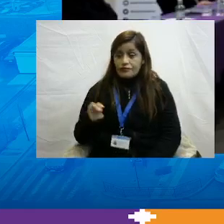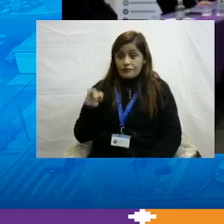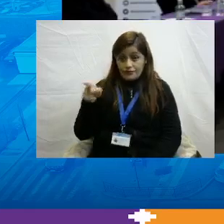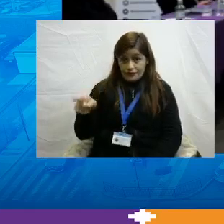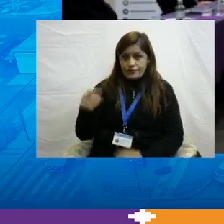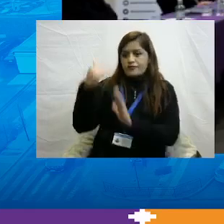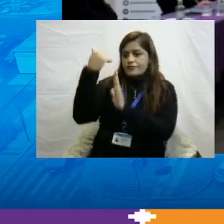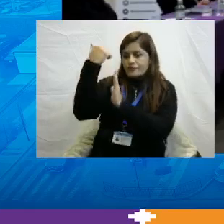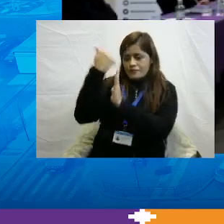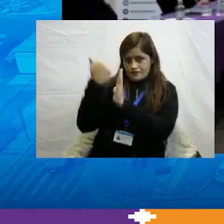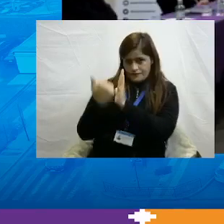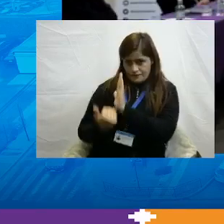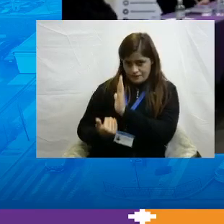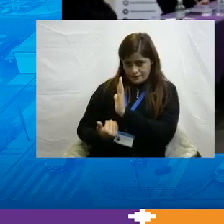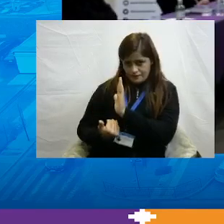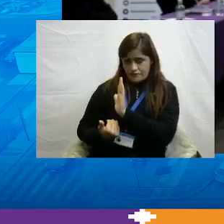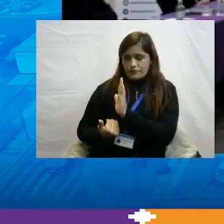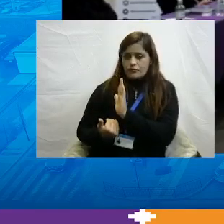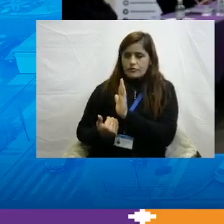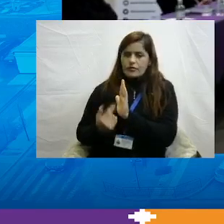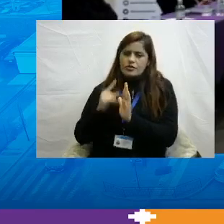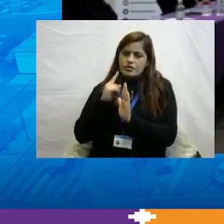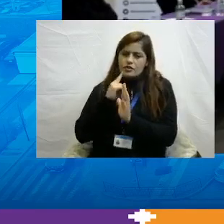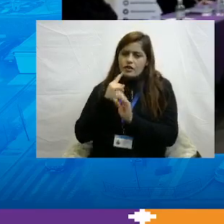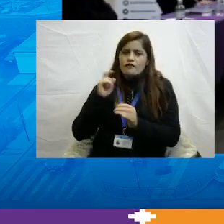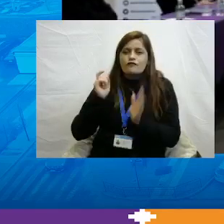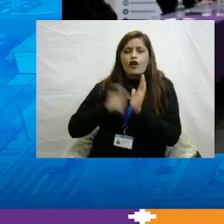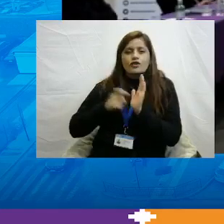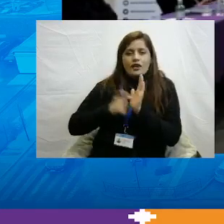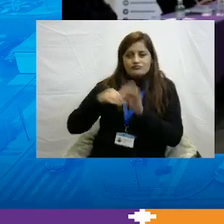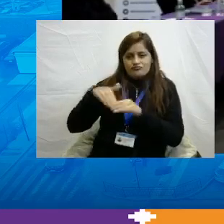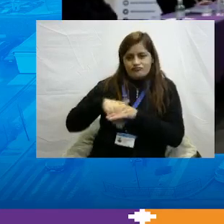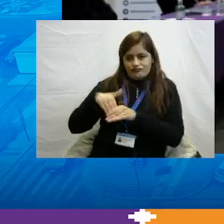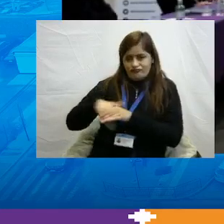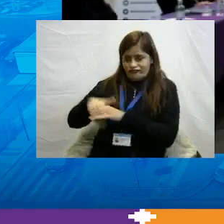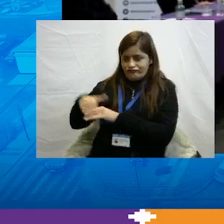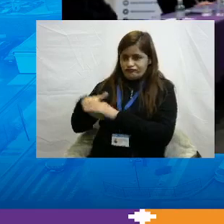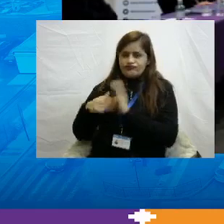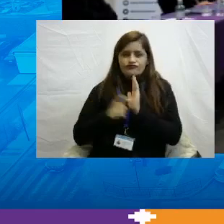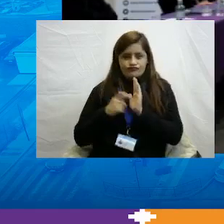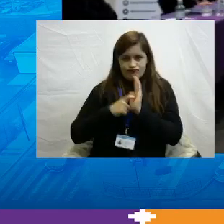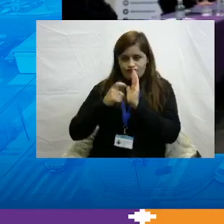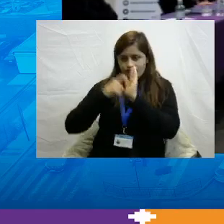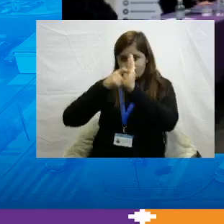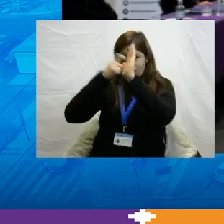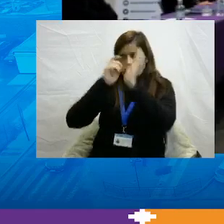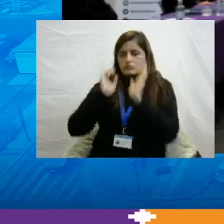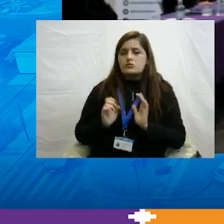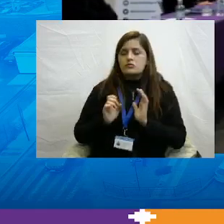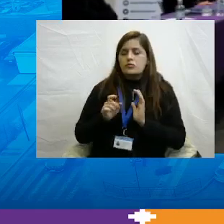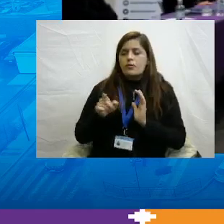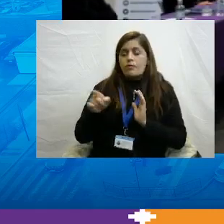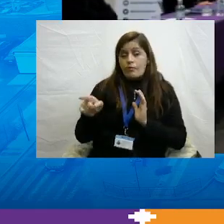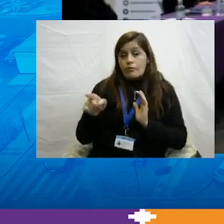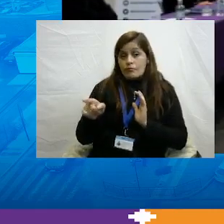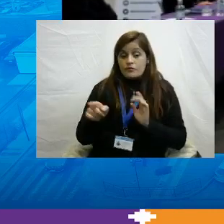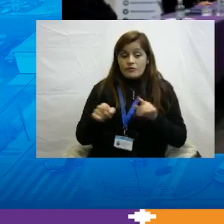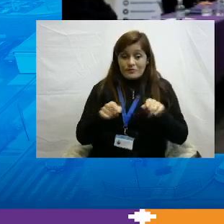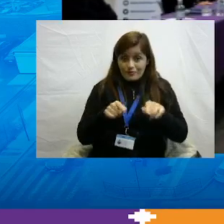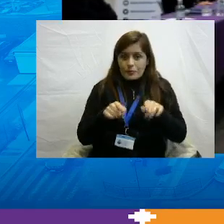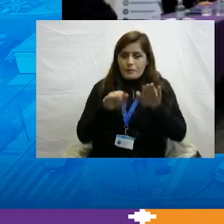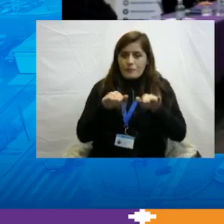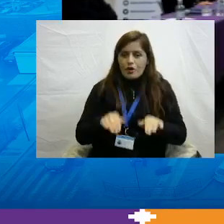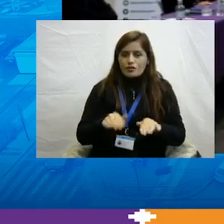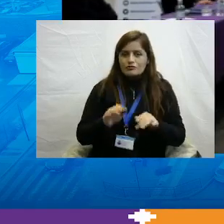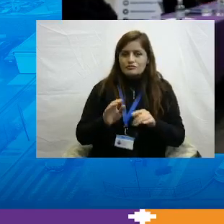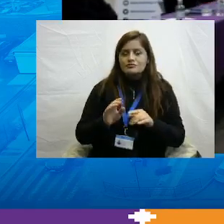listado, que se priorizaron otros porque tuvieron más votación, pero había otro también que tenía que ver con una intervención en este lugar.